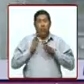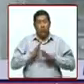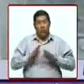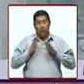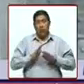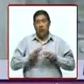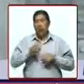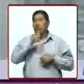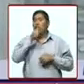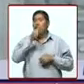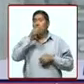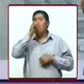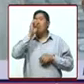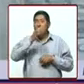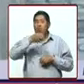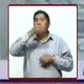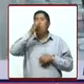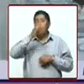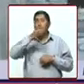que nos hidratemos.